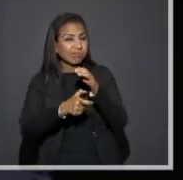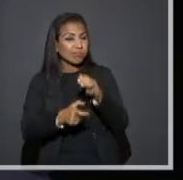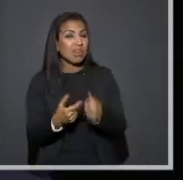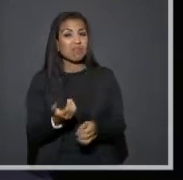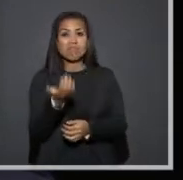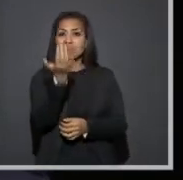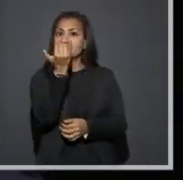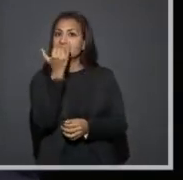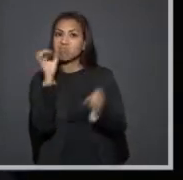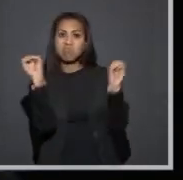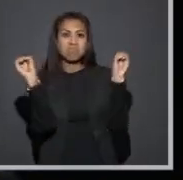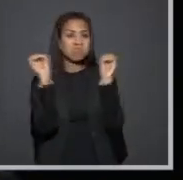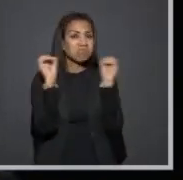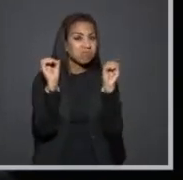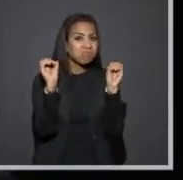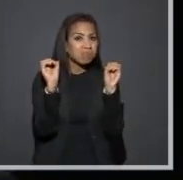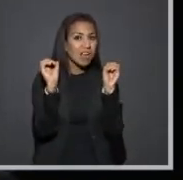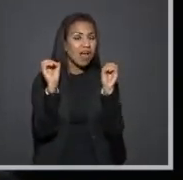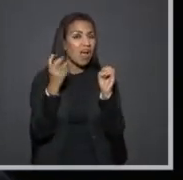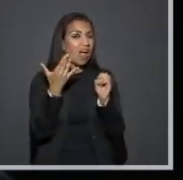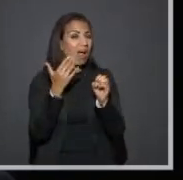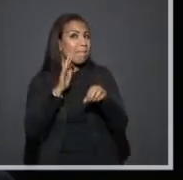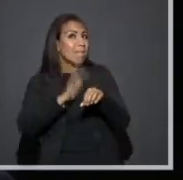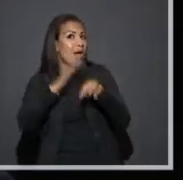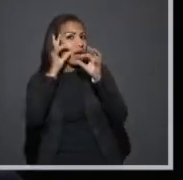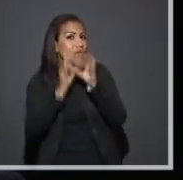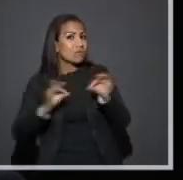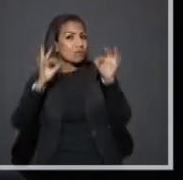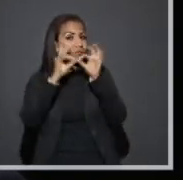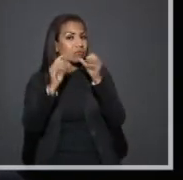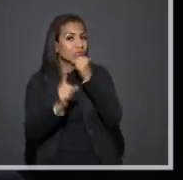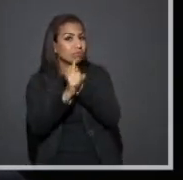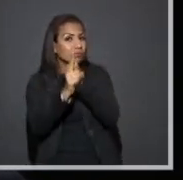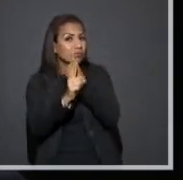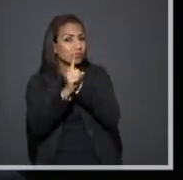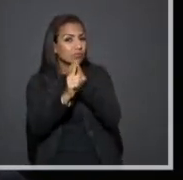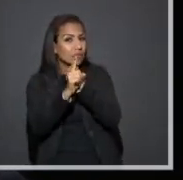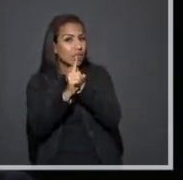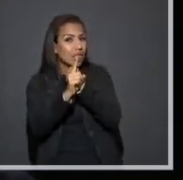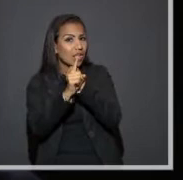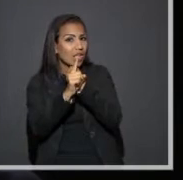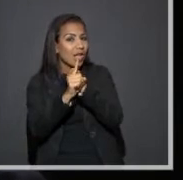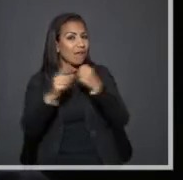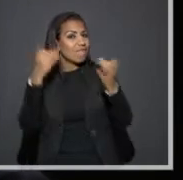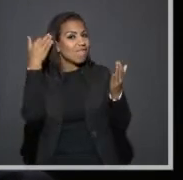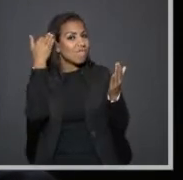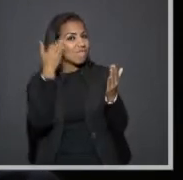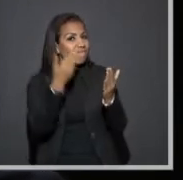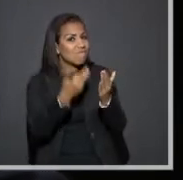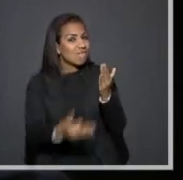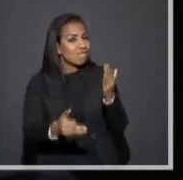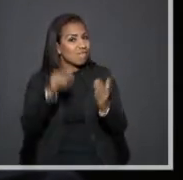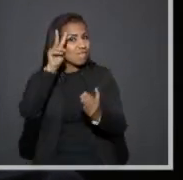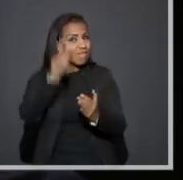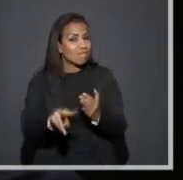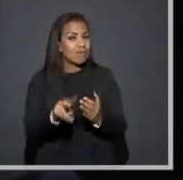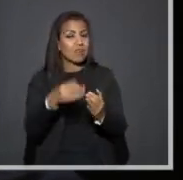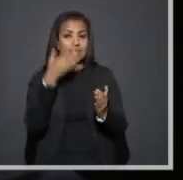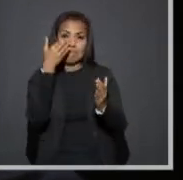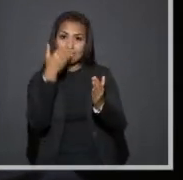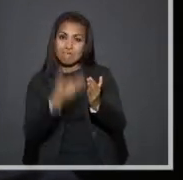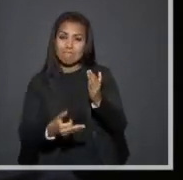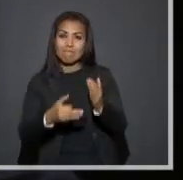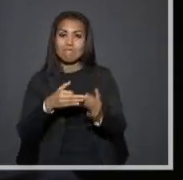Nada daña más al país que la deshonestidad de los gobernantes.